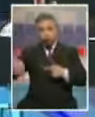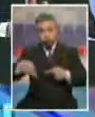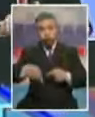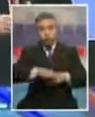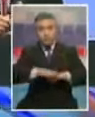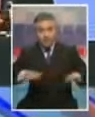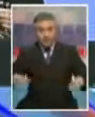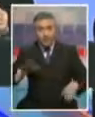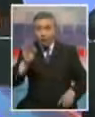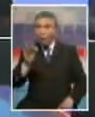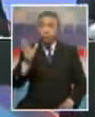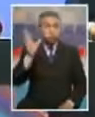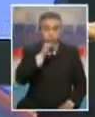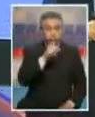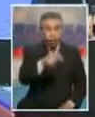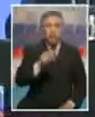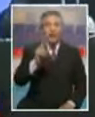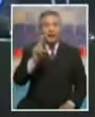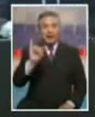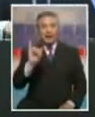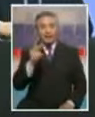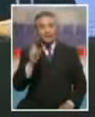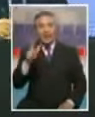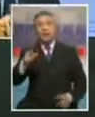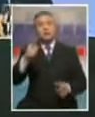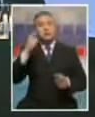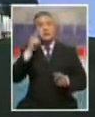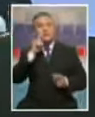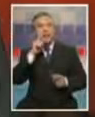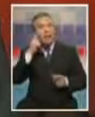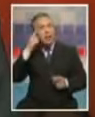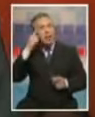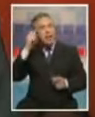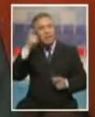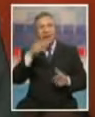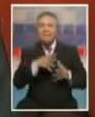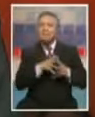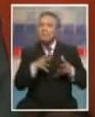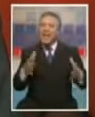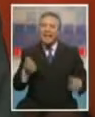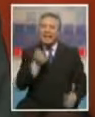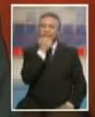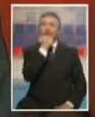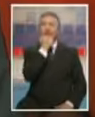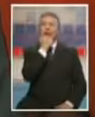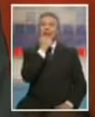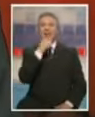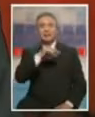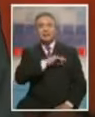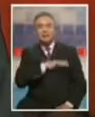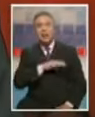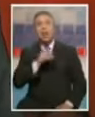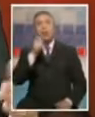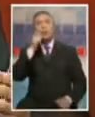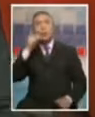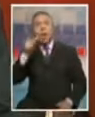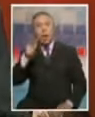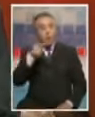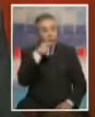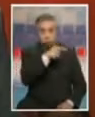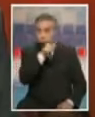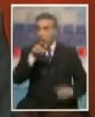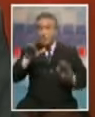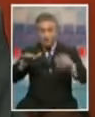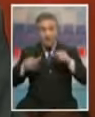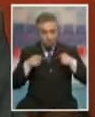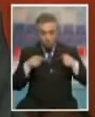mesa, ¿quiénes creen ustedes que tienen las ideas más equivocadas para Chile y por qué? ¿Y quién de sus rivales, aparte de ustedes